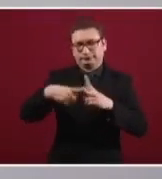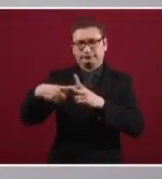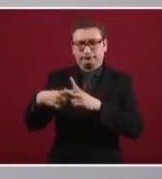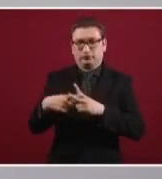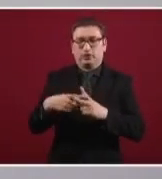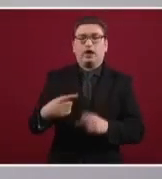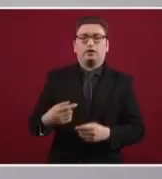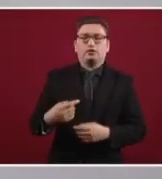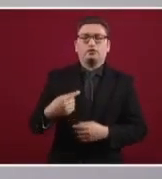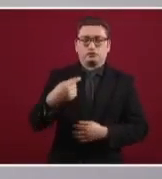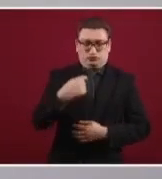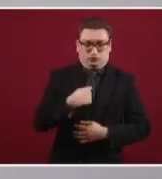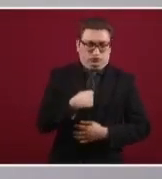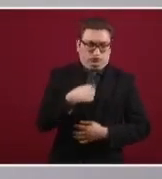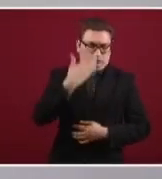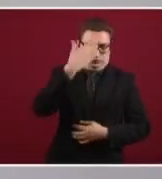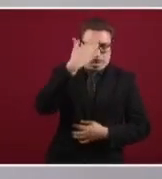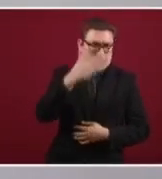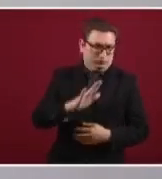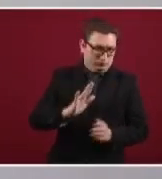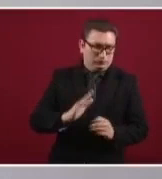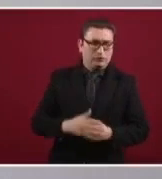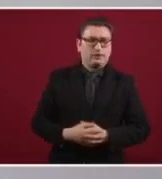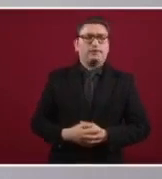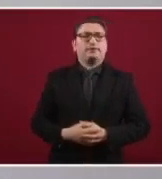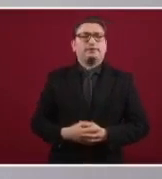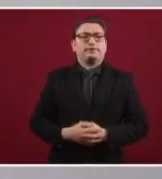Tengo entendido que